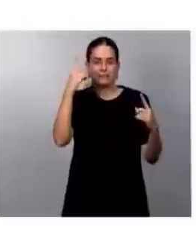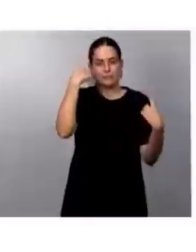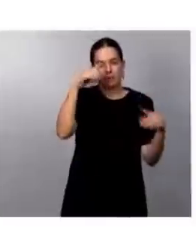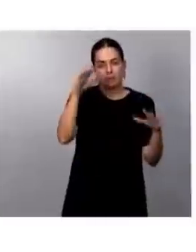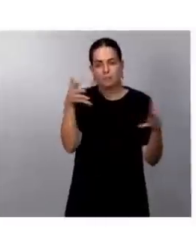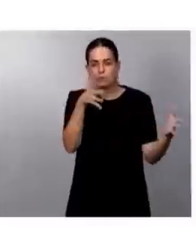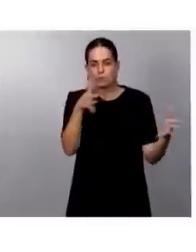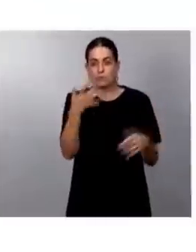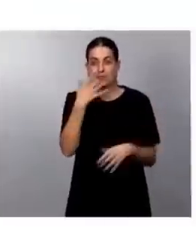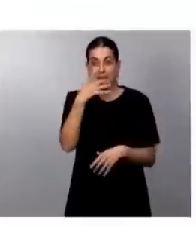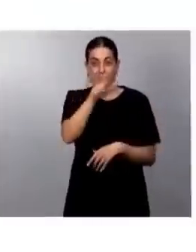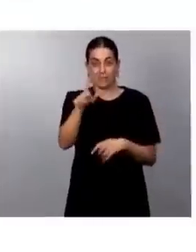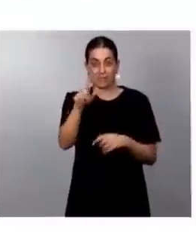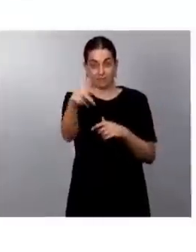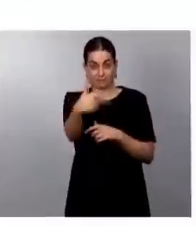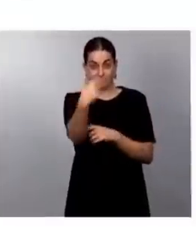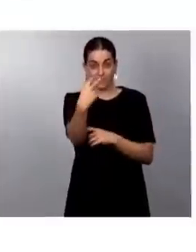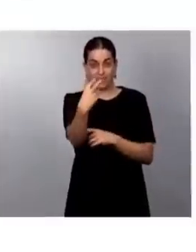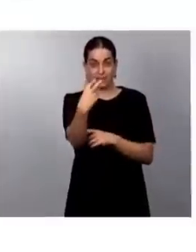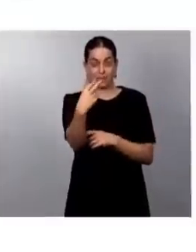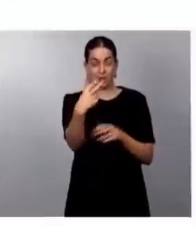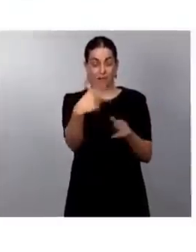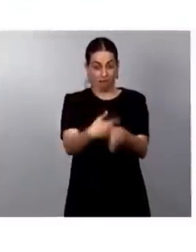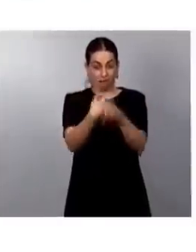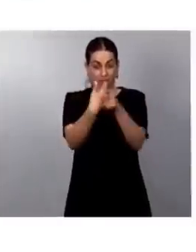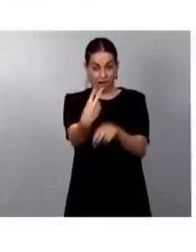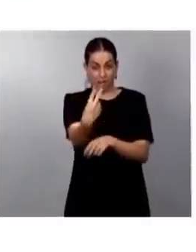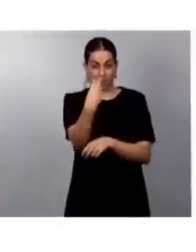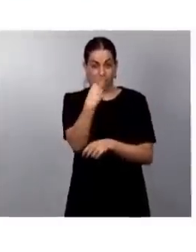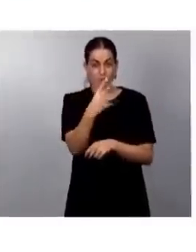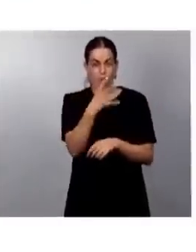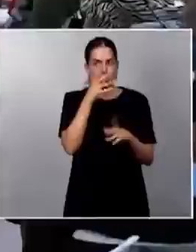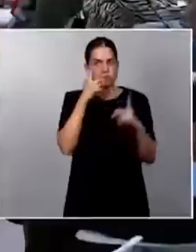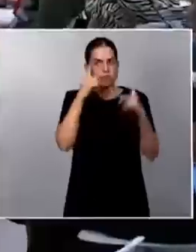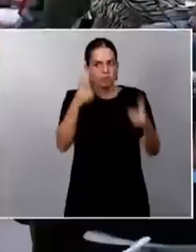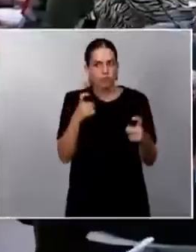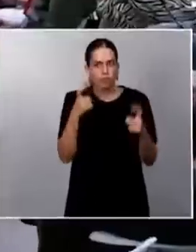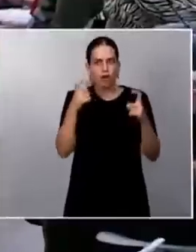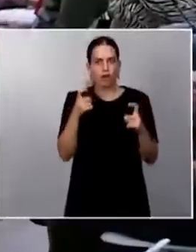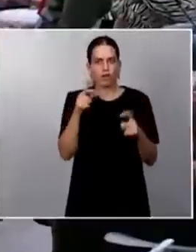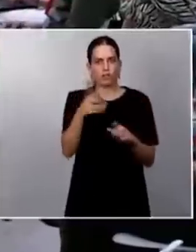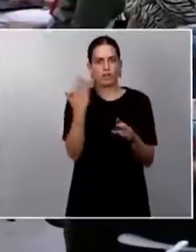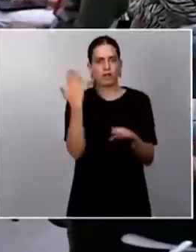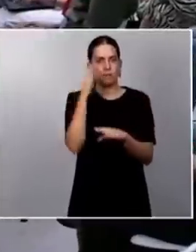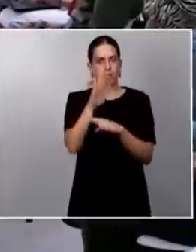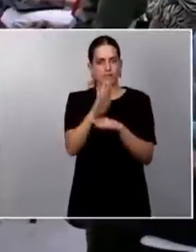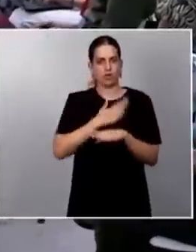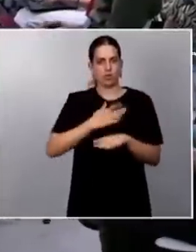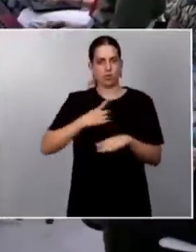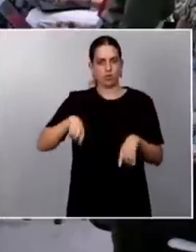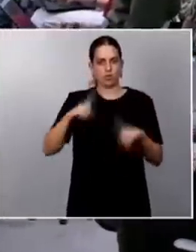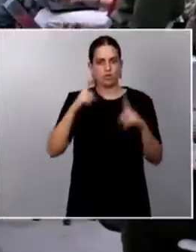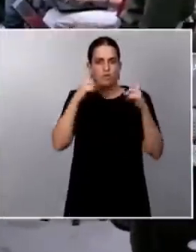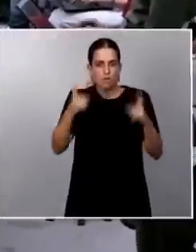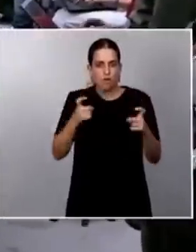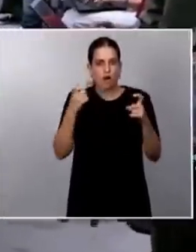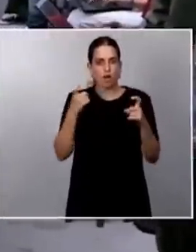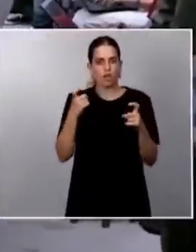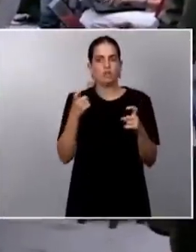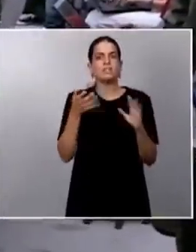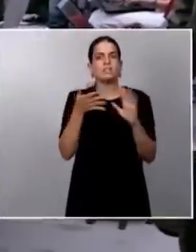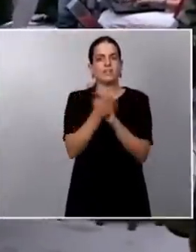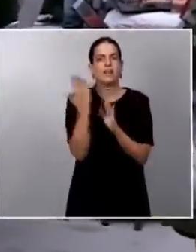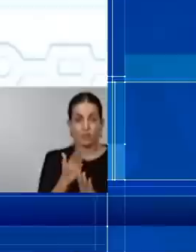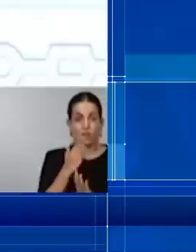el segundo apunte, nos ha dado la receta mágica para ahorrar energía. ¿Cómo no se nos había ocurrido